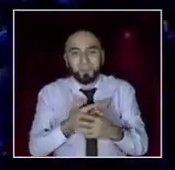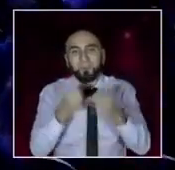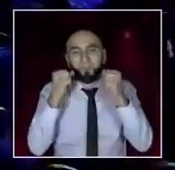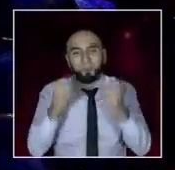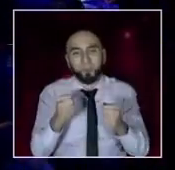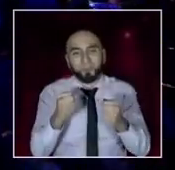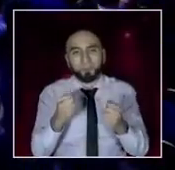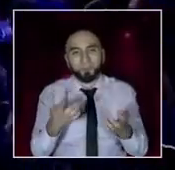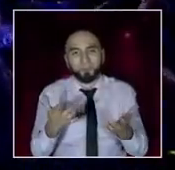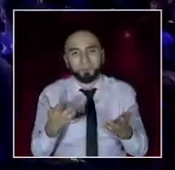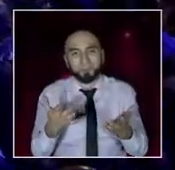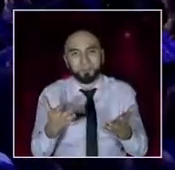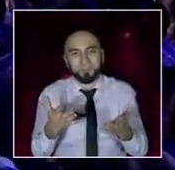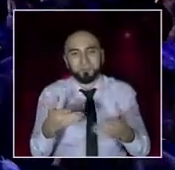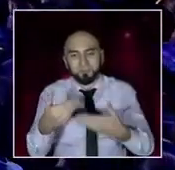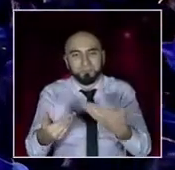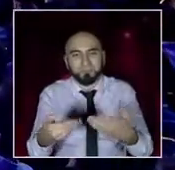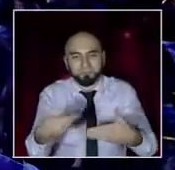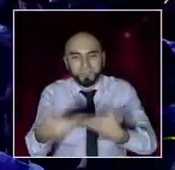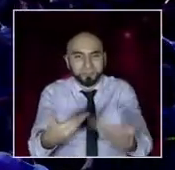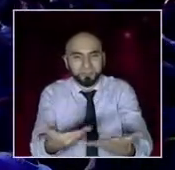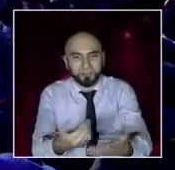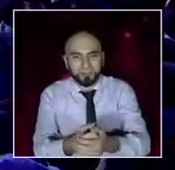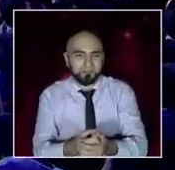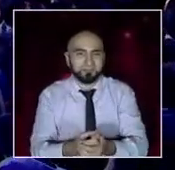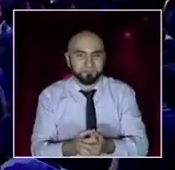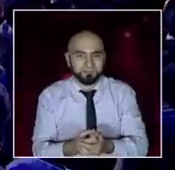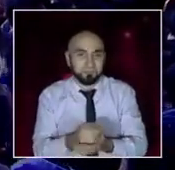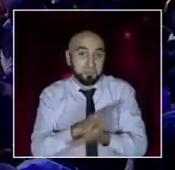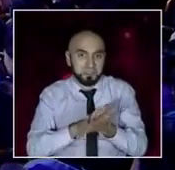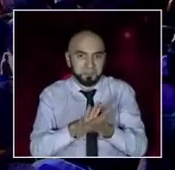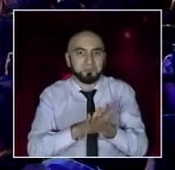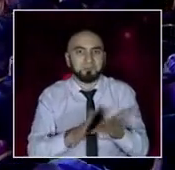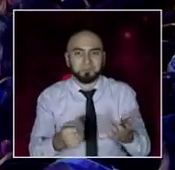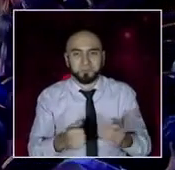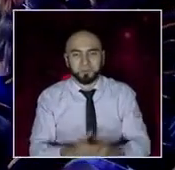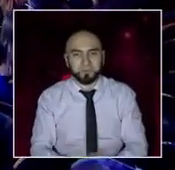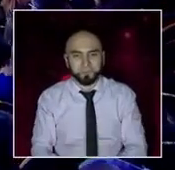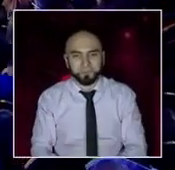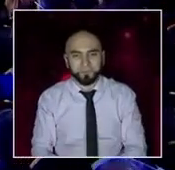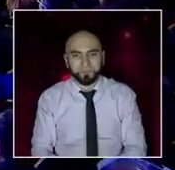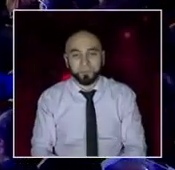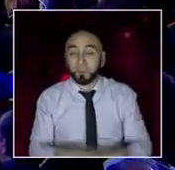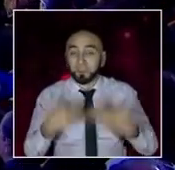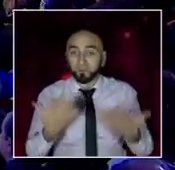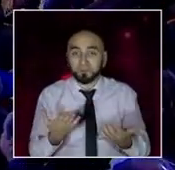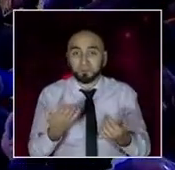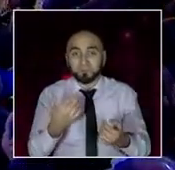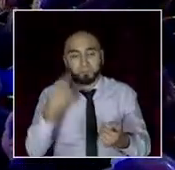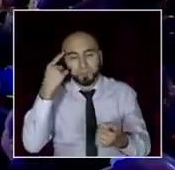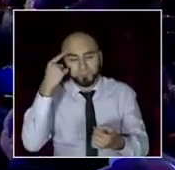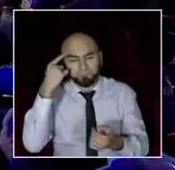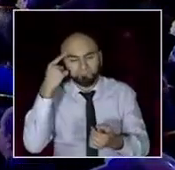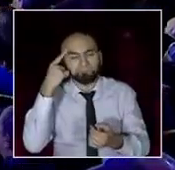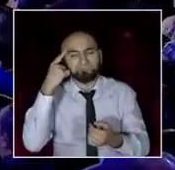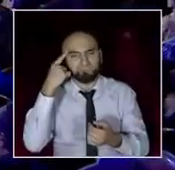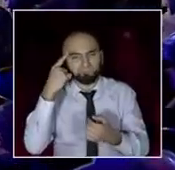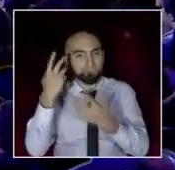ocurrir, por ejemplo, en estados psicodélicos. Así que pensemos entonces por un